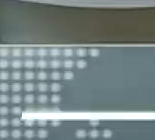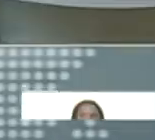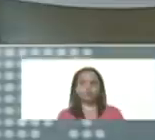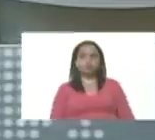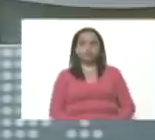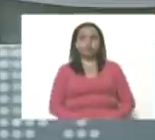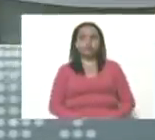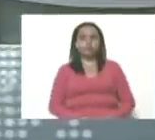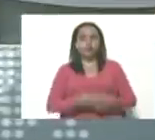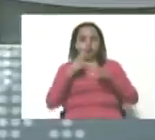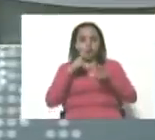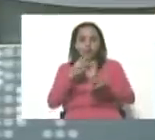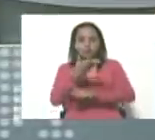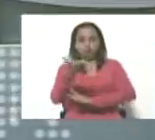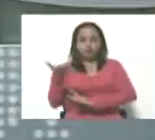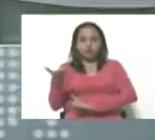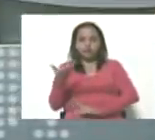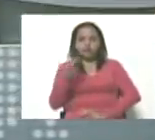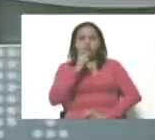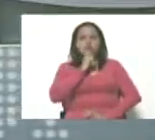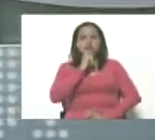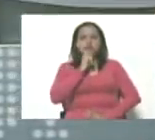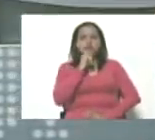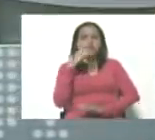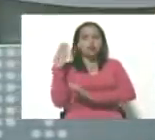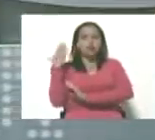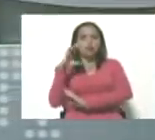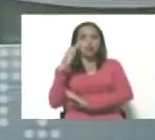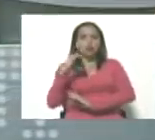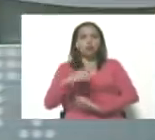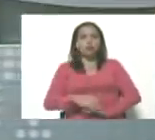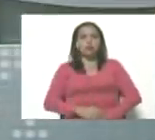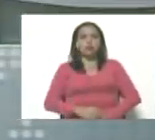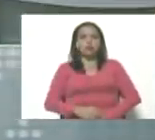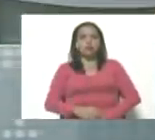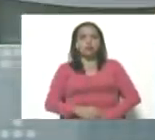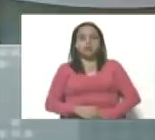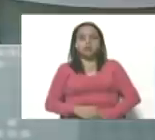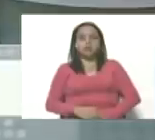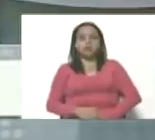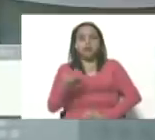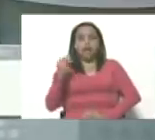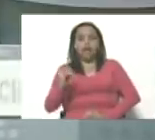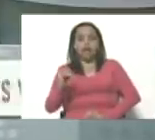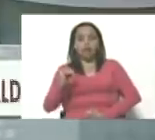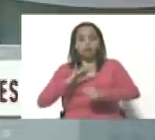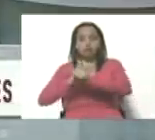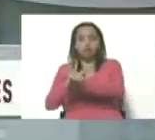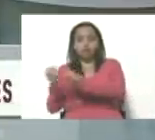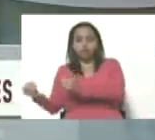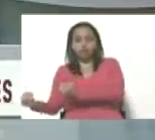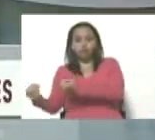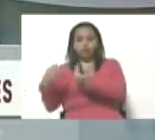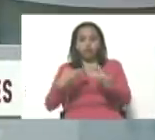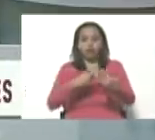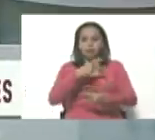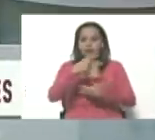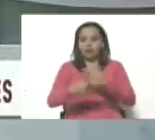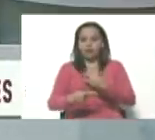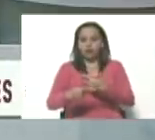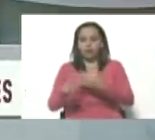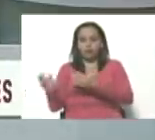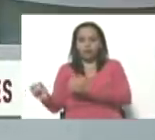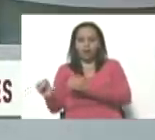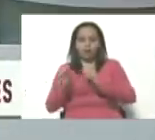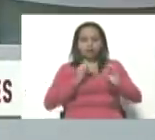situación difícil. En Colombia, y ese virus colombiano, bueno, lo planificaron para contagiar